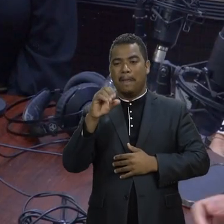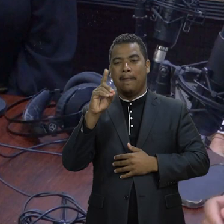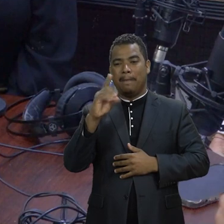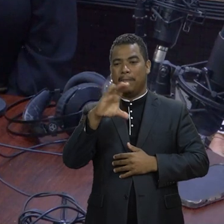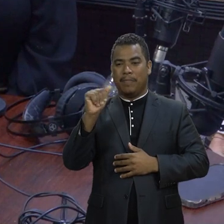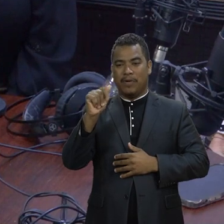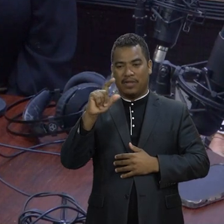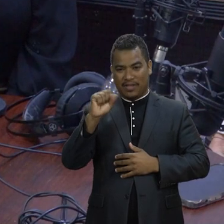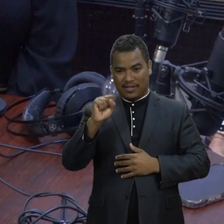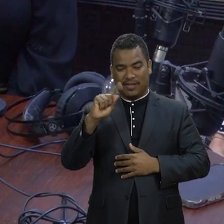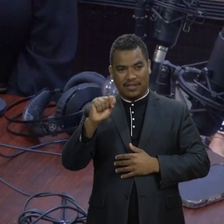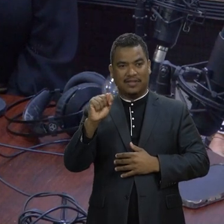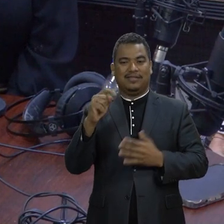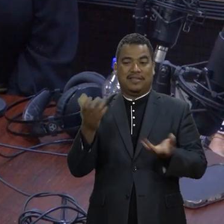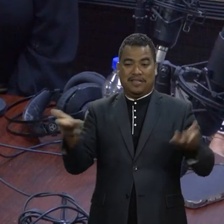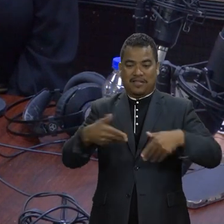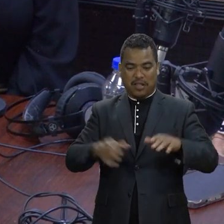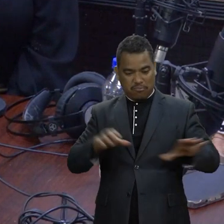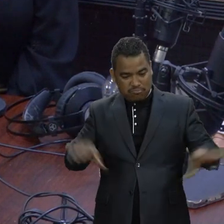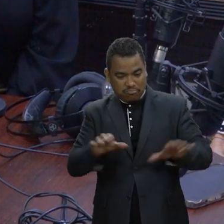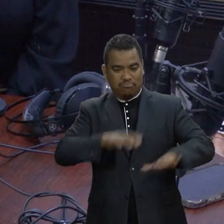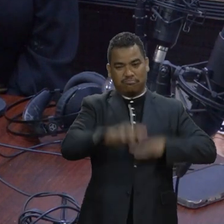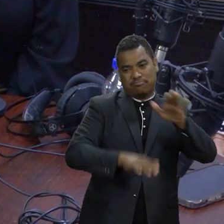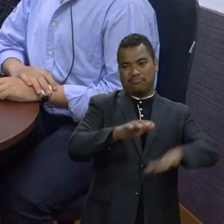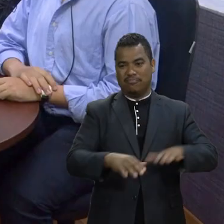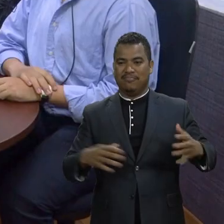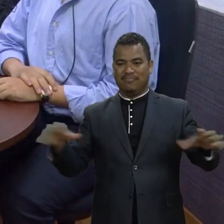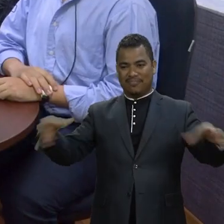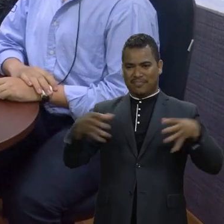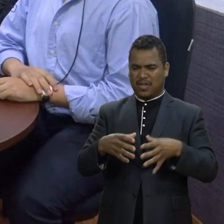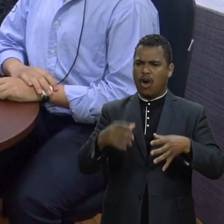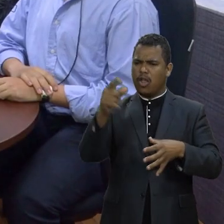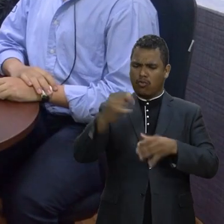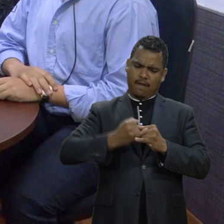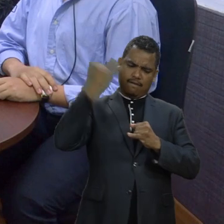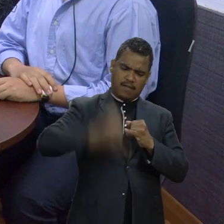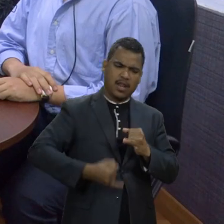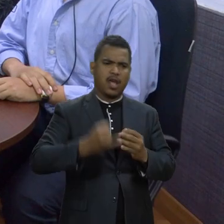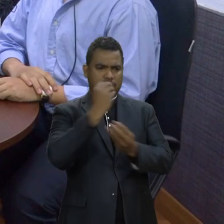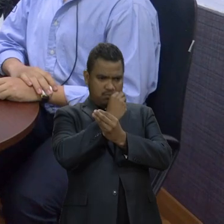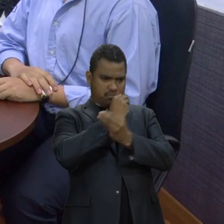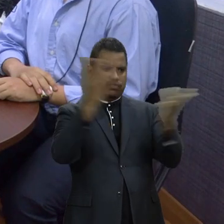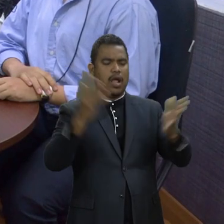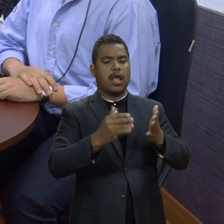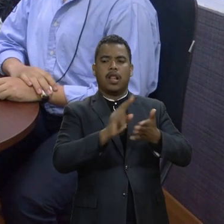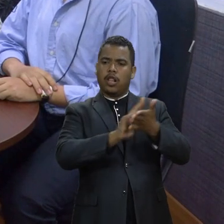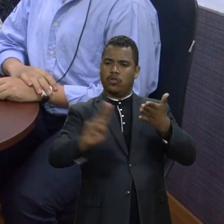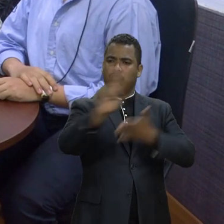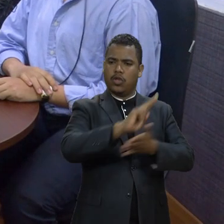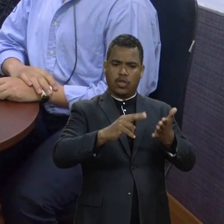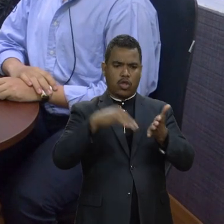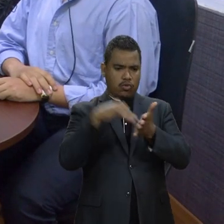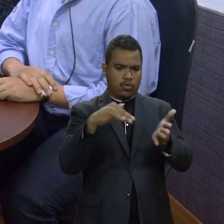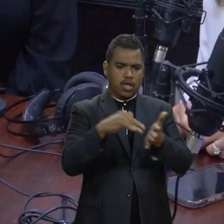Y esperamos poder seguir compartiendo con ustedes. Entonces, nuestra querida Nuria, nos gustaría que nos diera un mensaje a la comunidad de estudiantes